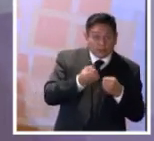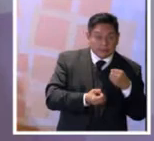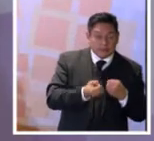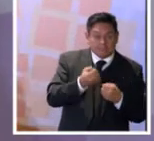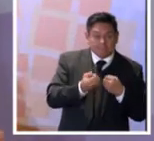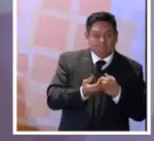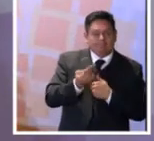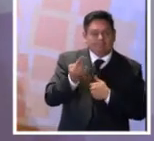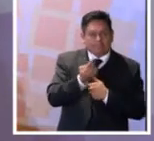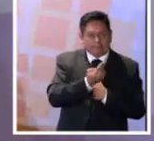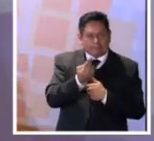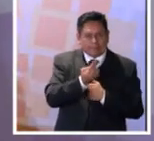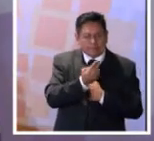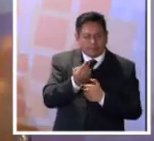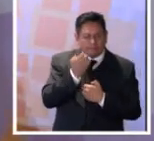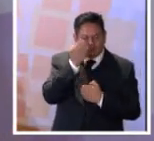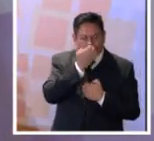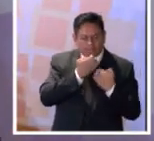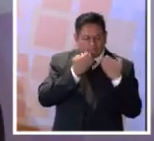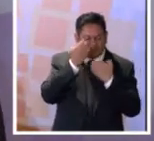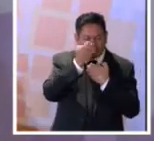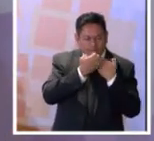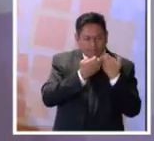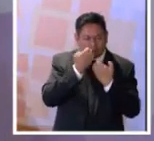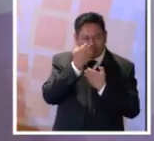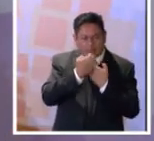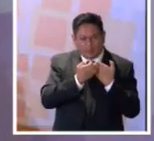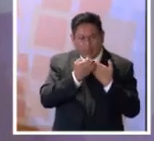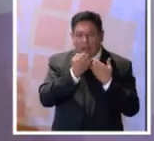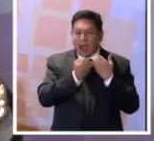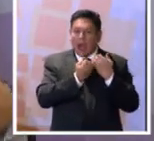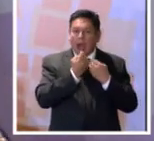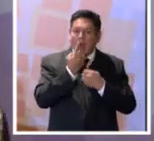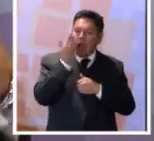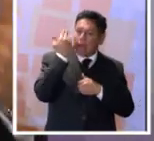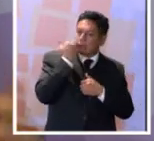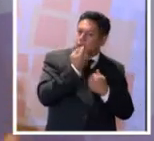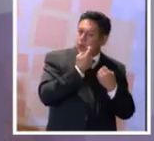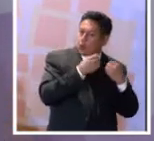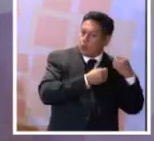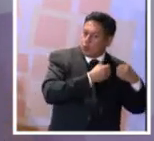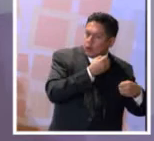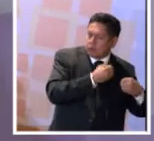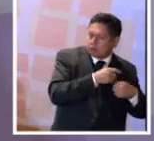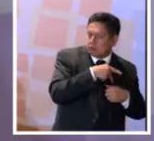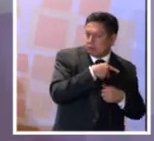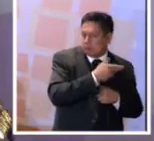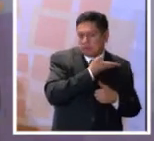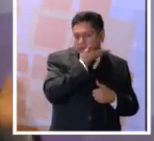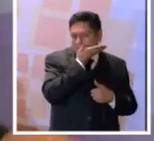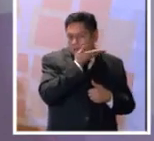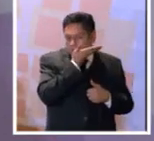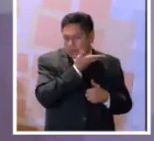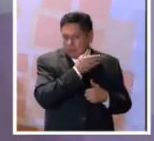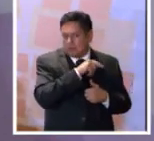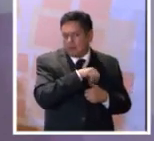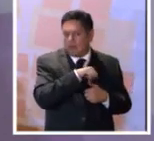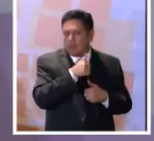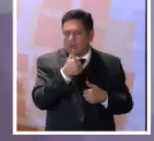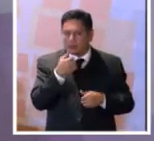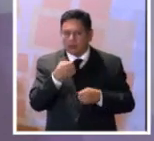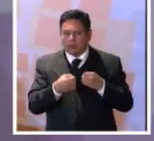hemos advertido que cada generación de magistratura va válidamente presentando nuevas y variadas